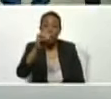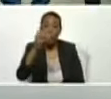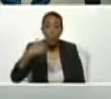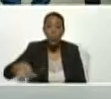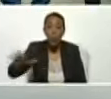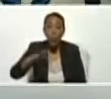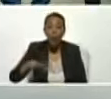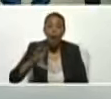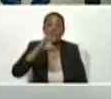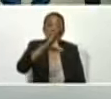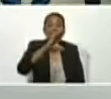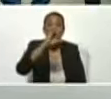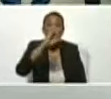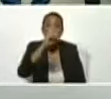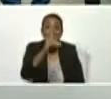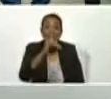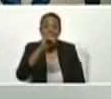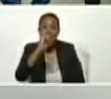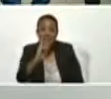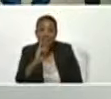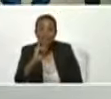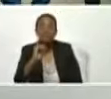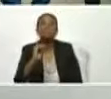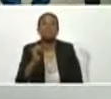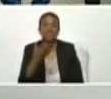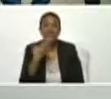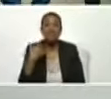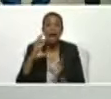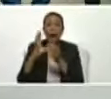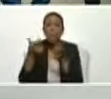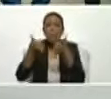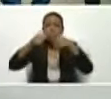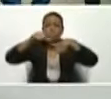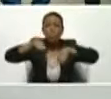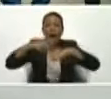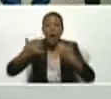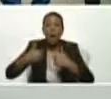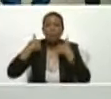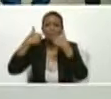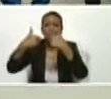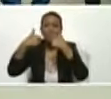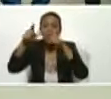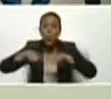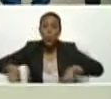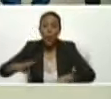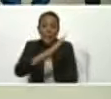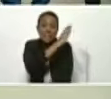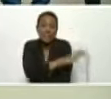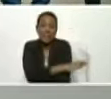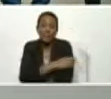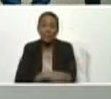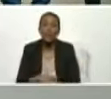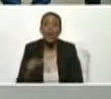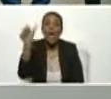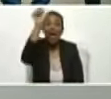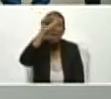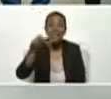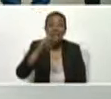un cdi que está mejor que cualquier clínica privada y un sri